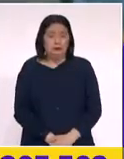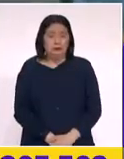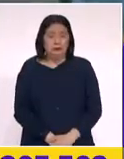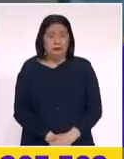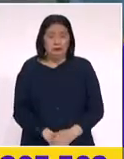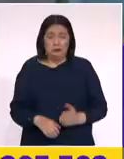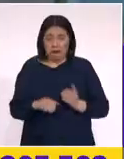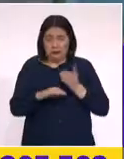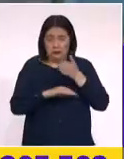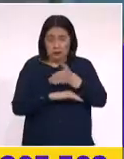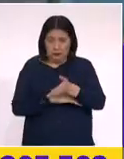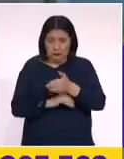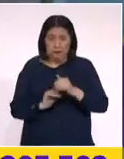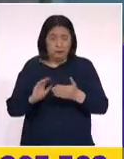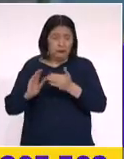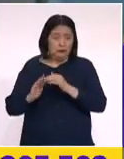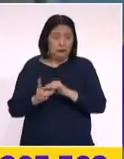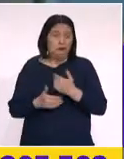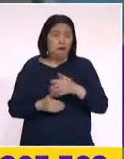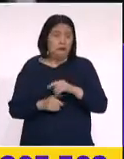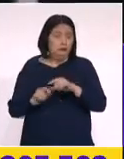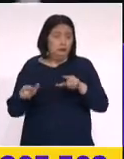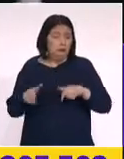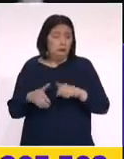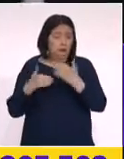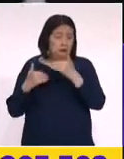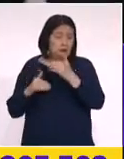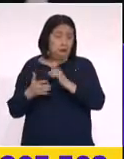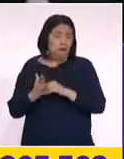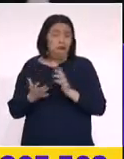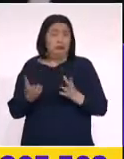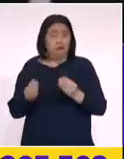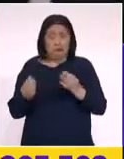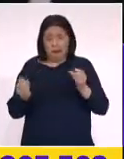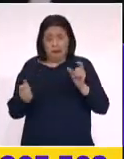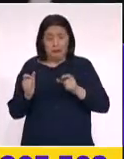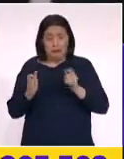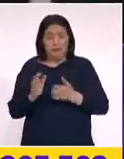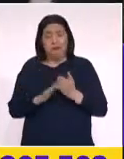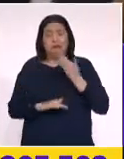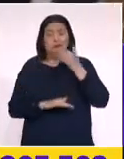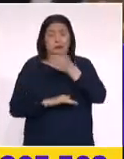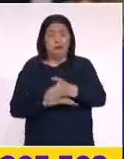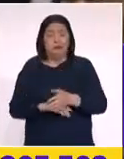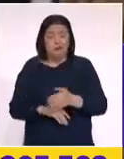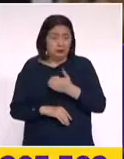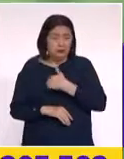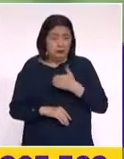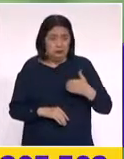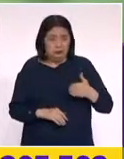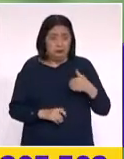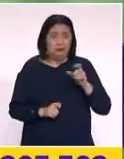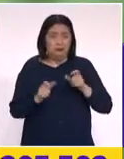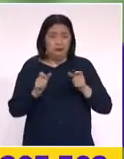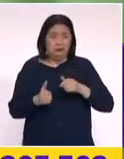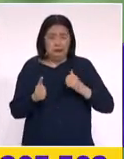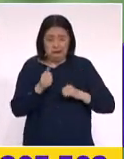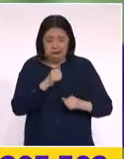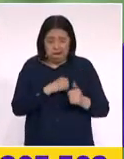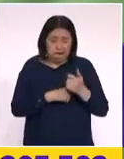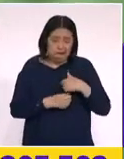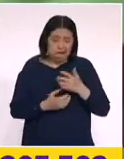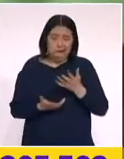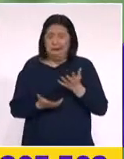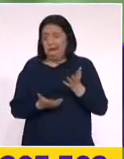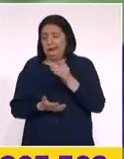El cruce de Medica se ha convertido en uno de los puntos fronterizos más transitados de Polonia. Personas que llegan con mucho dolor de tener que